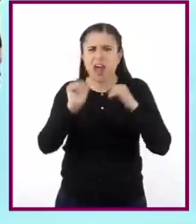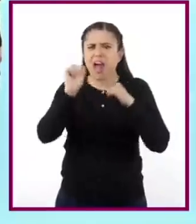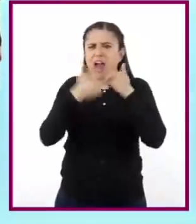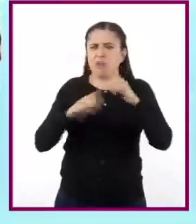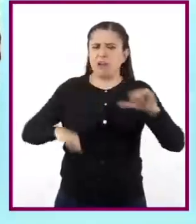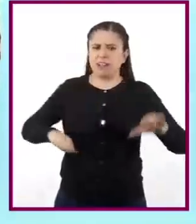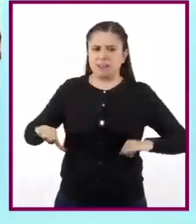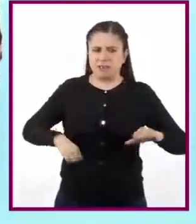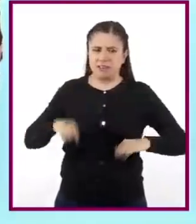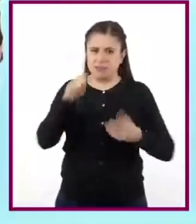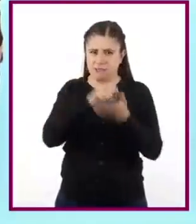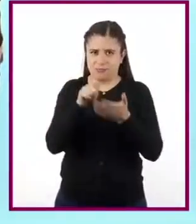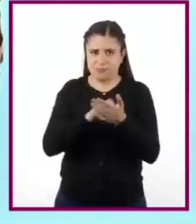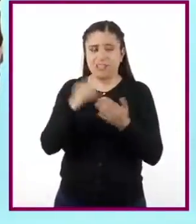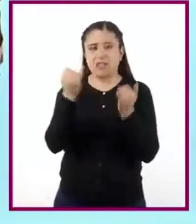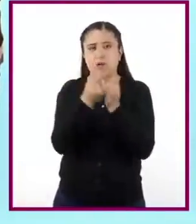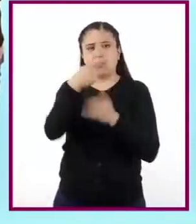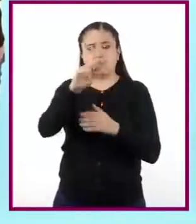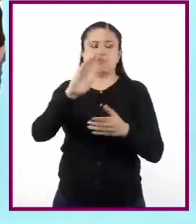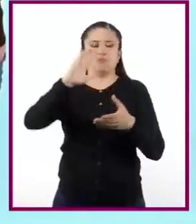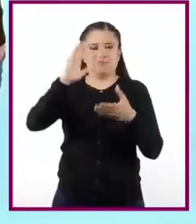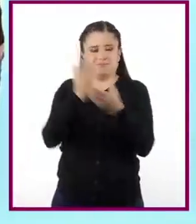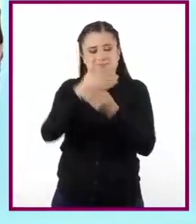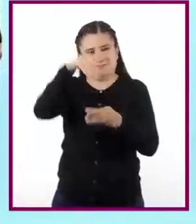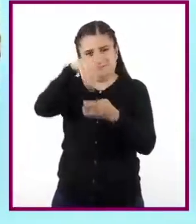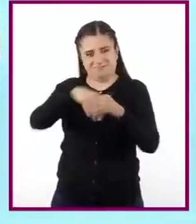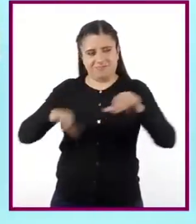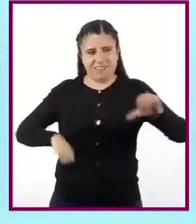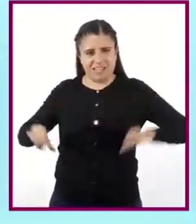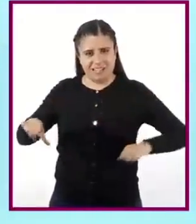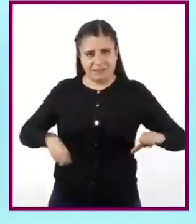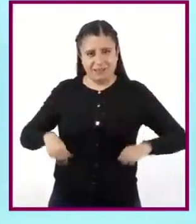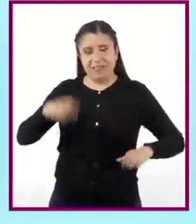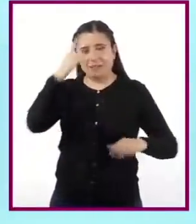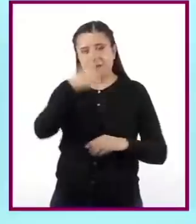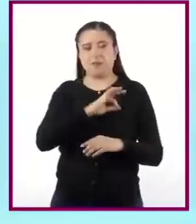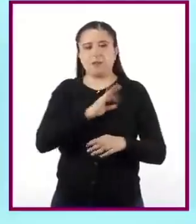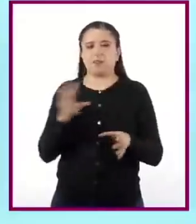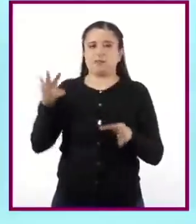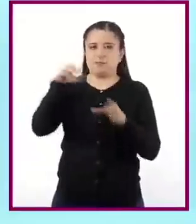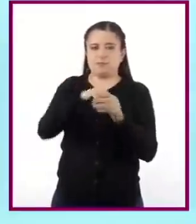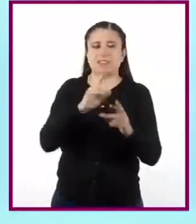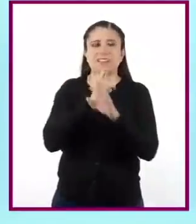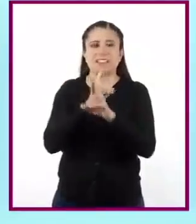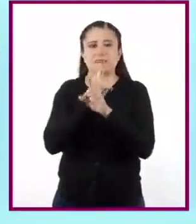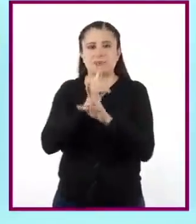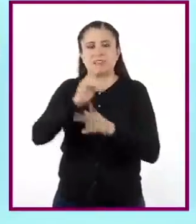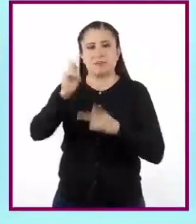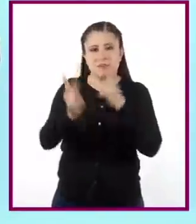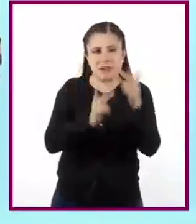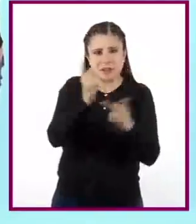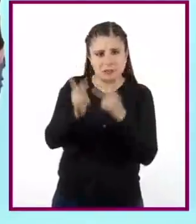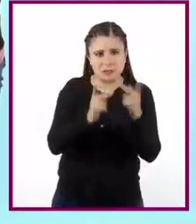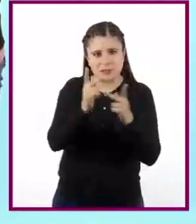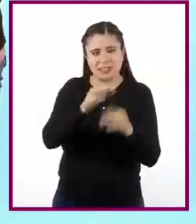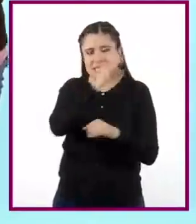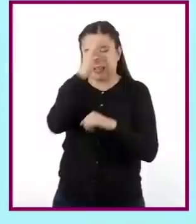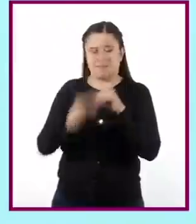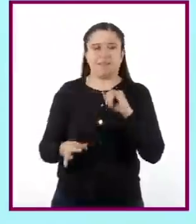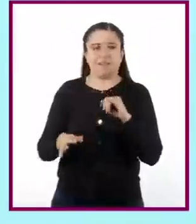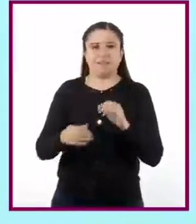actividades. Asimismo, su carpeta de experiencias para incorporar las respuestas a las preguntas que les haremos al